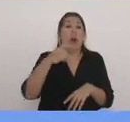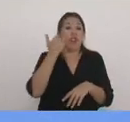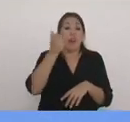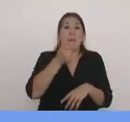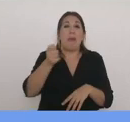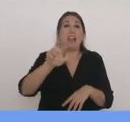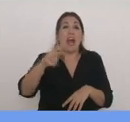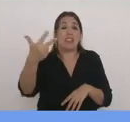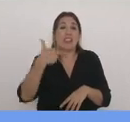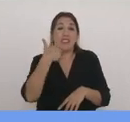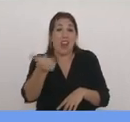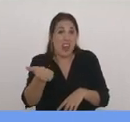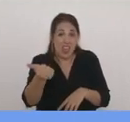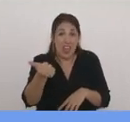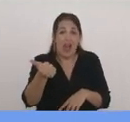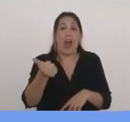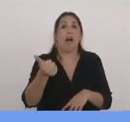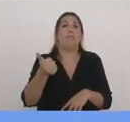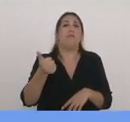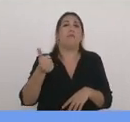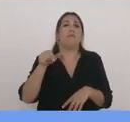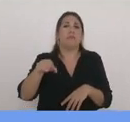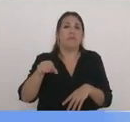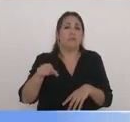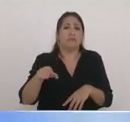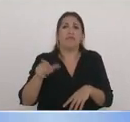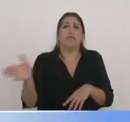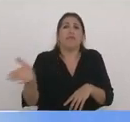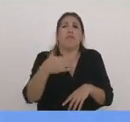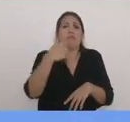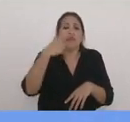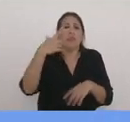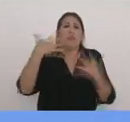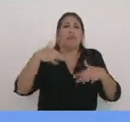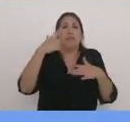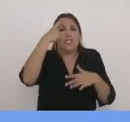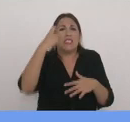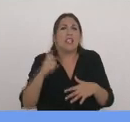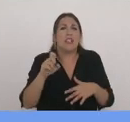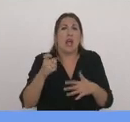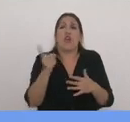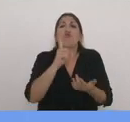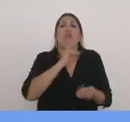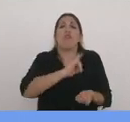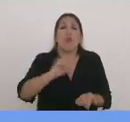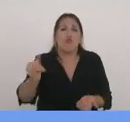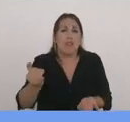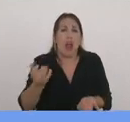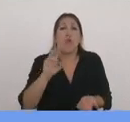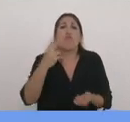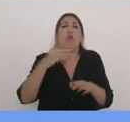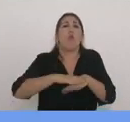quedaron sin ningún hijo, se murieron de tristeza y no denunciaron.